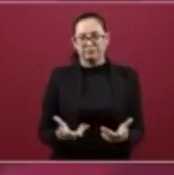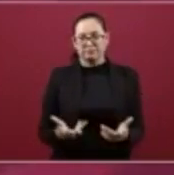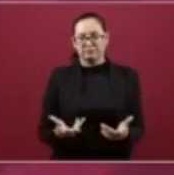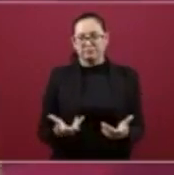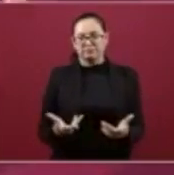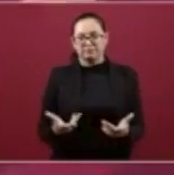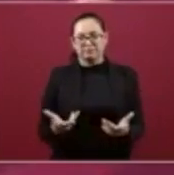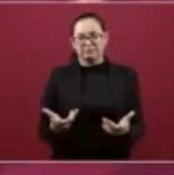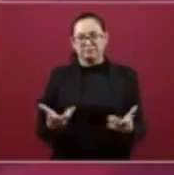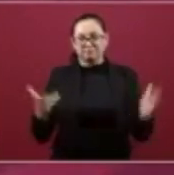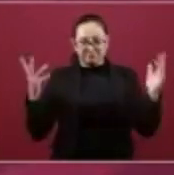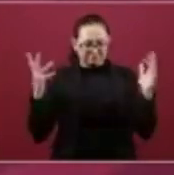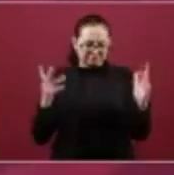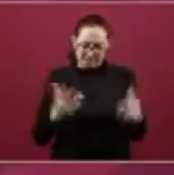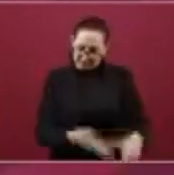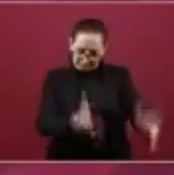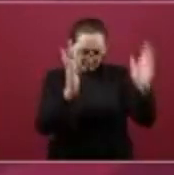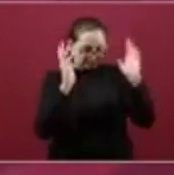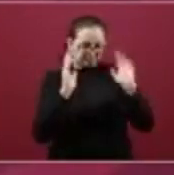No se van a acabar eso